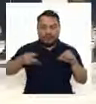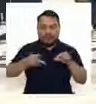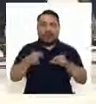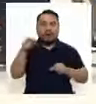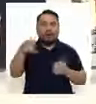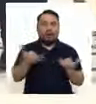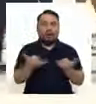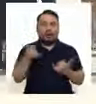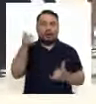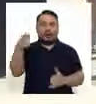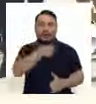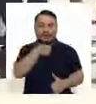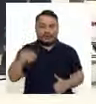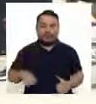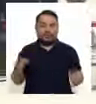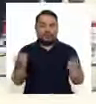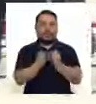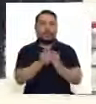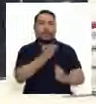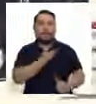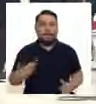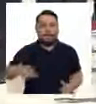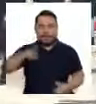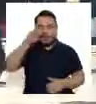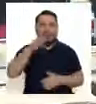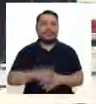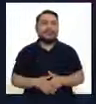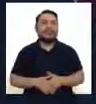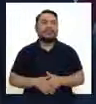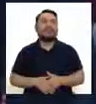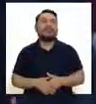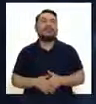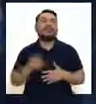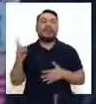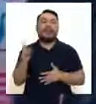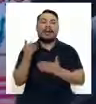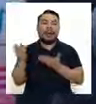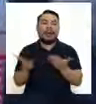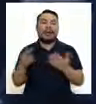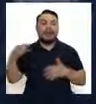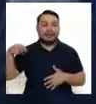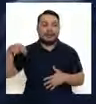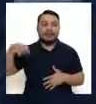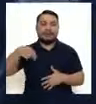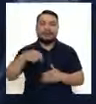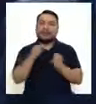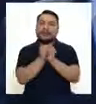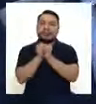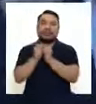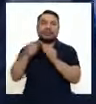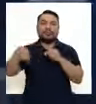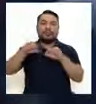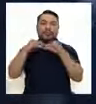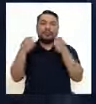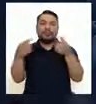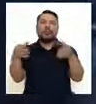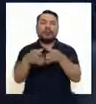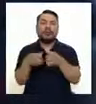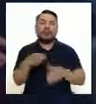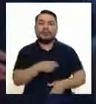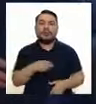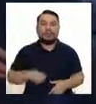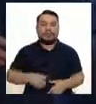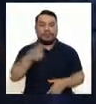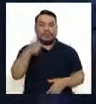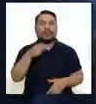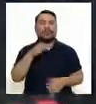en esta jornada. Vamos a ver al presidente Xi Jinping, cómo se desplaza acompañado del primer ministro